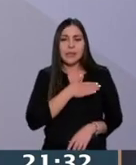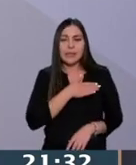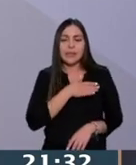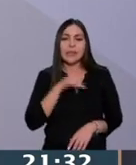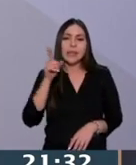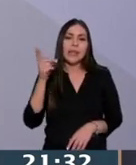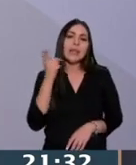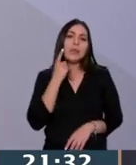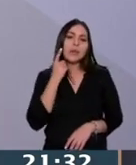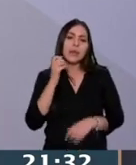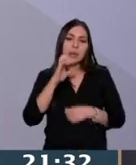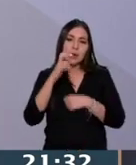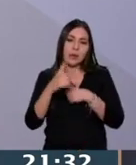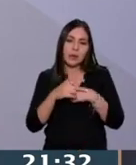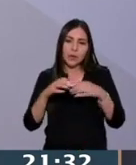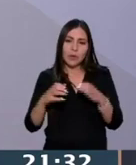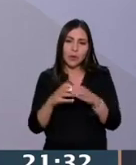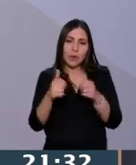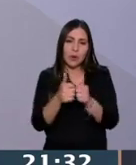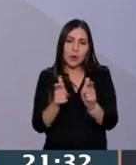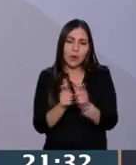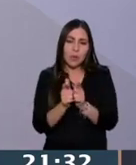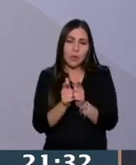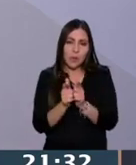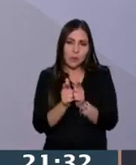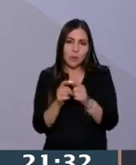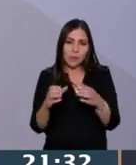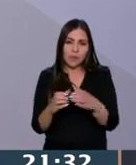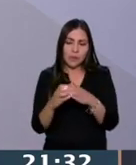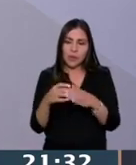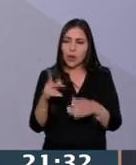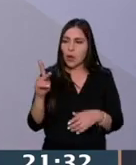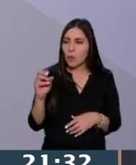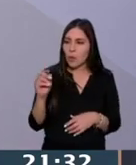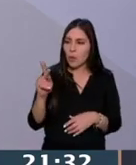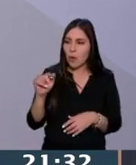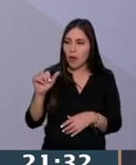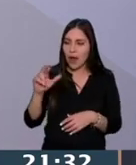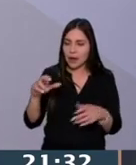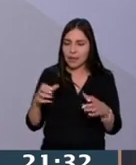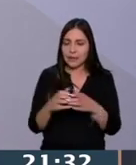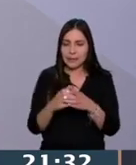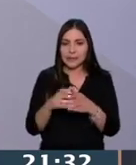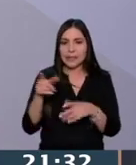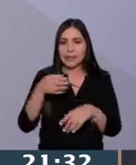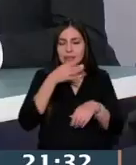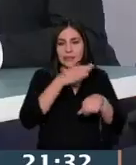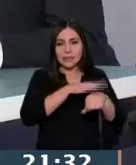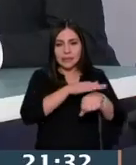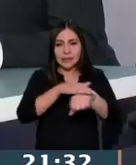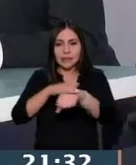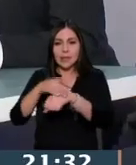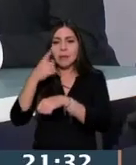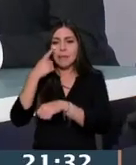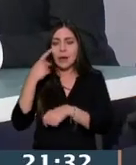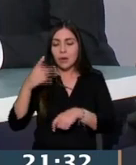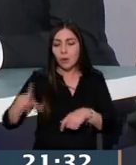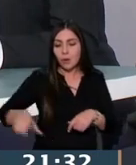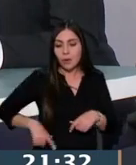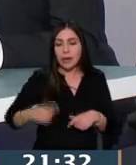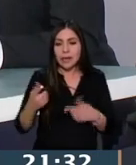el Partido Popular, llamó a para que censuraran lo que estaba haciendo el gobierno, para